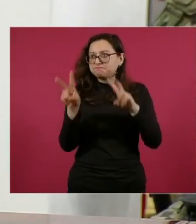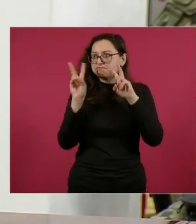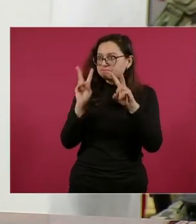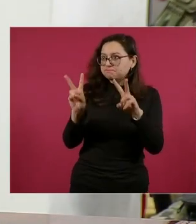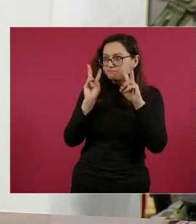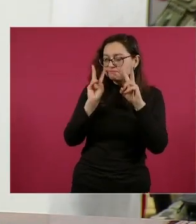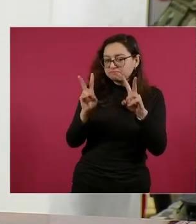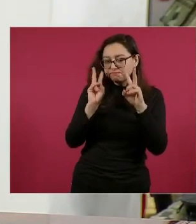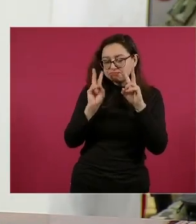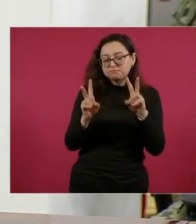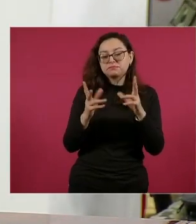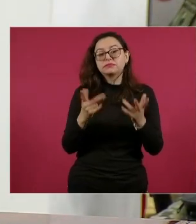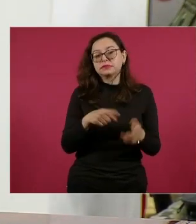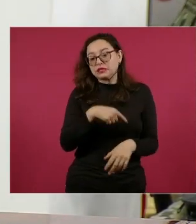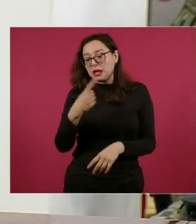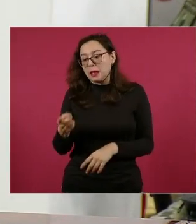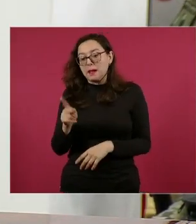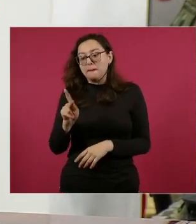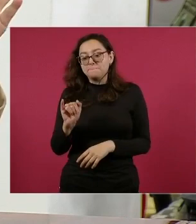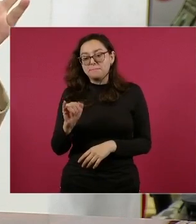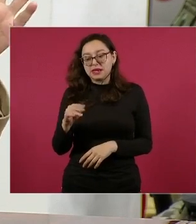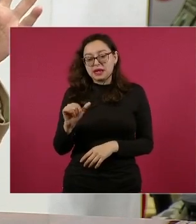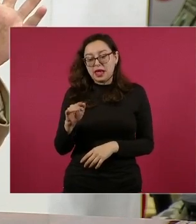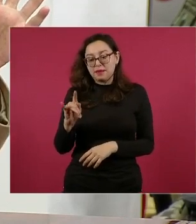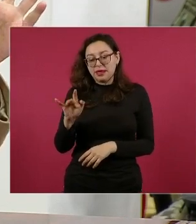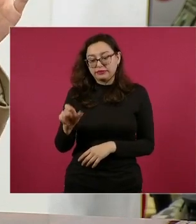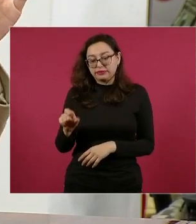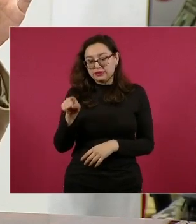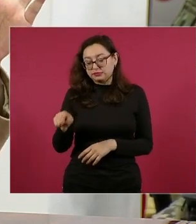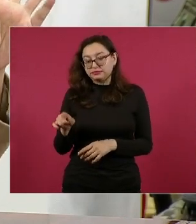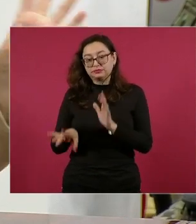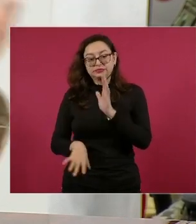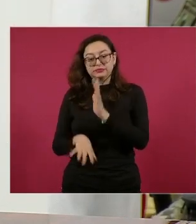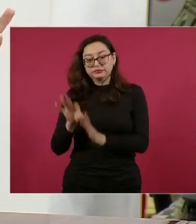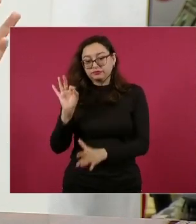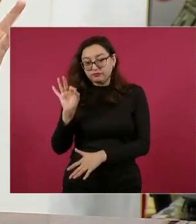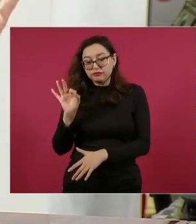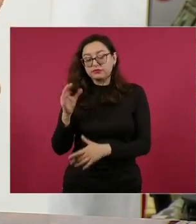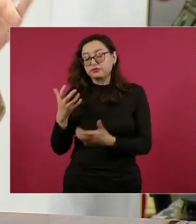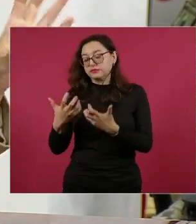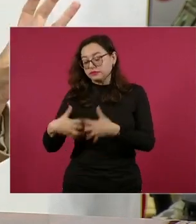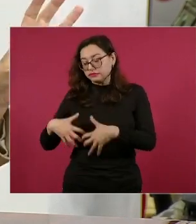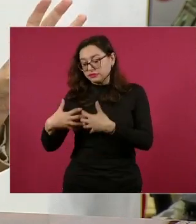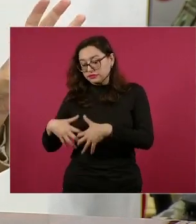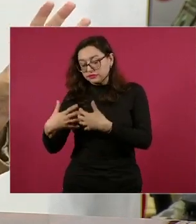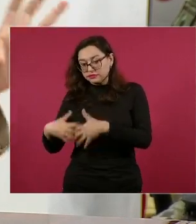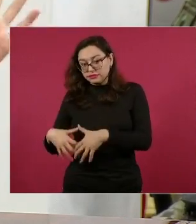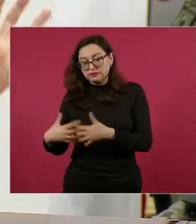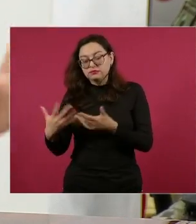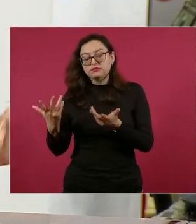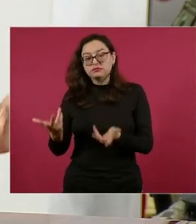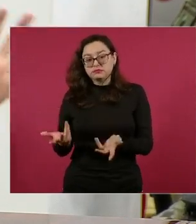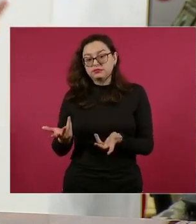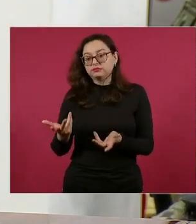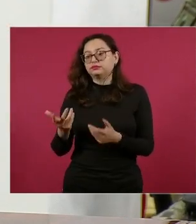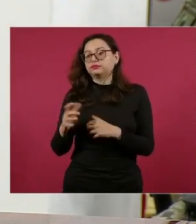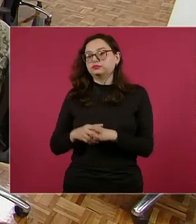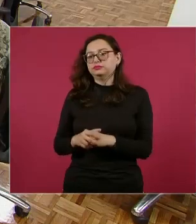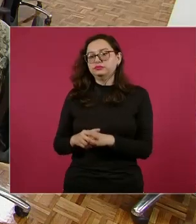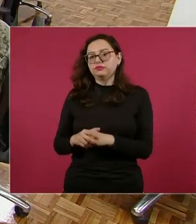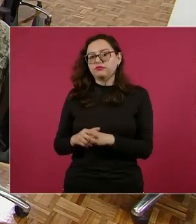encontrando, como en el caso de Pinabete. De repente se encuentra, pues por ejemplo, maquinaria, hemos encontrado una